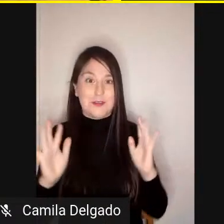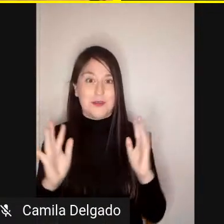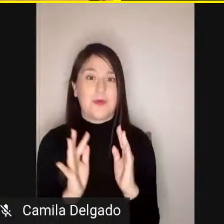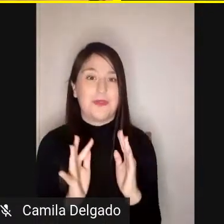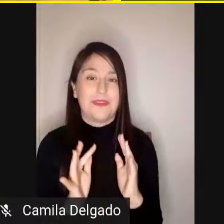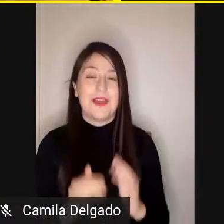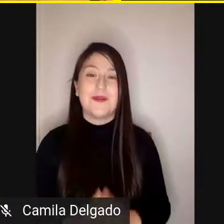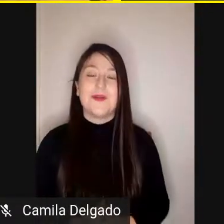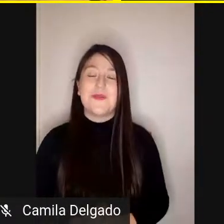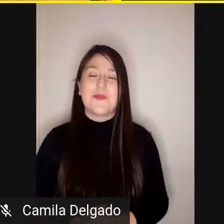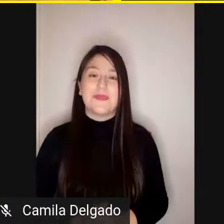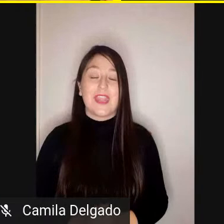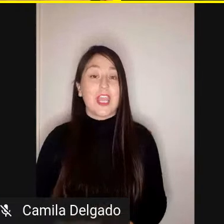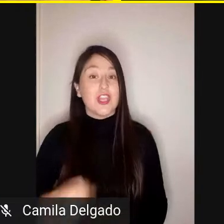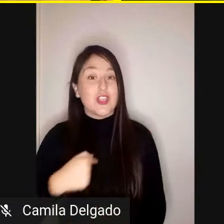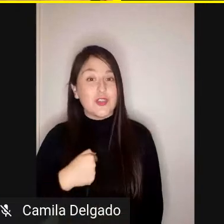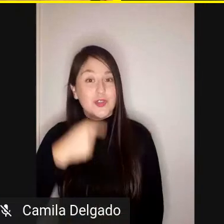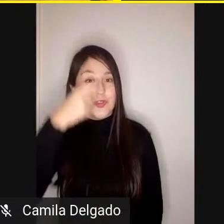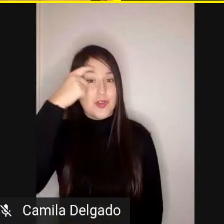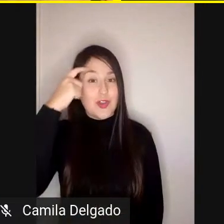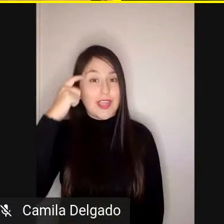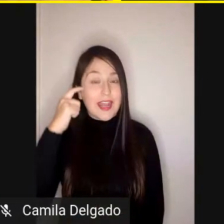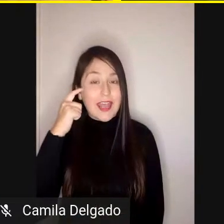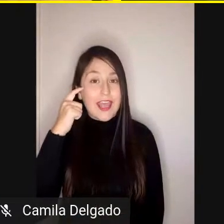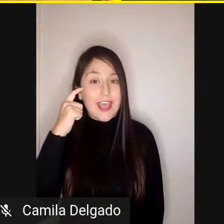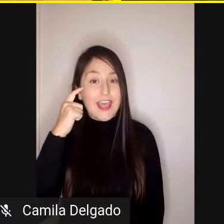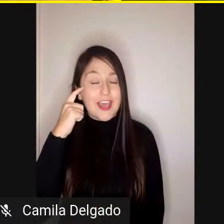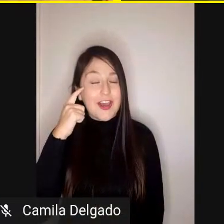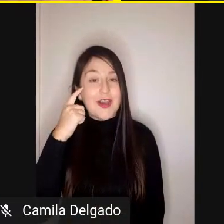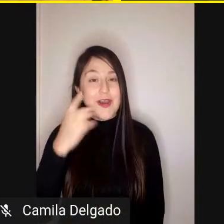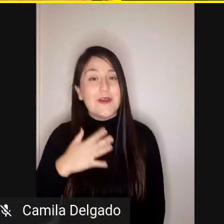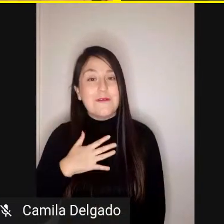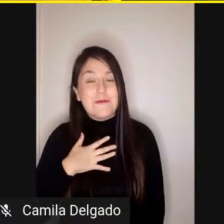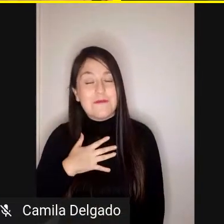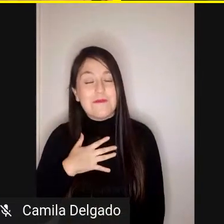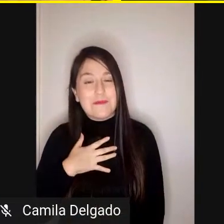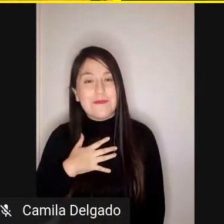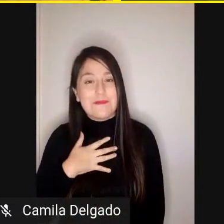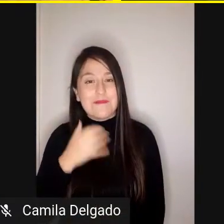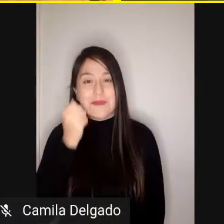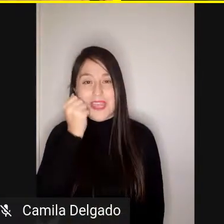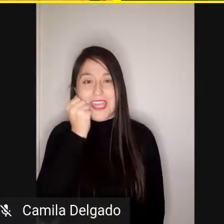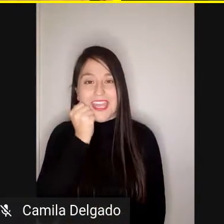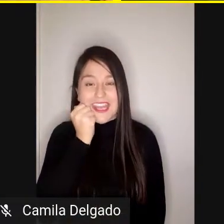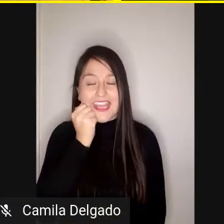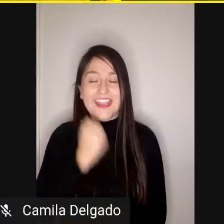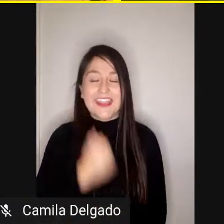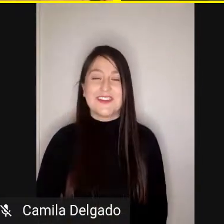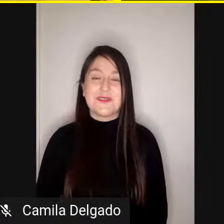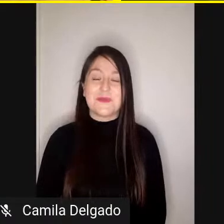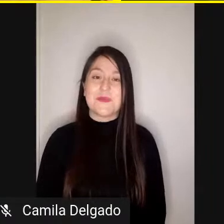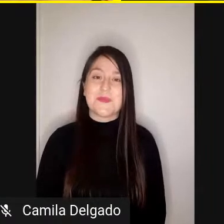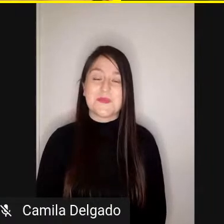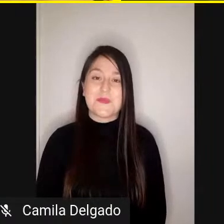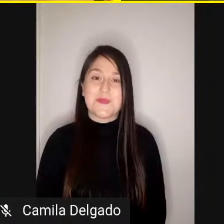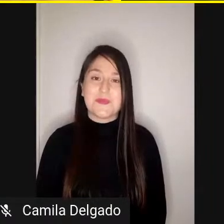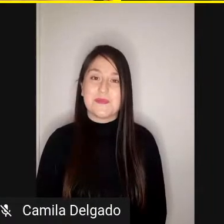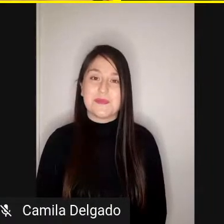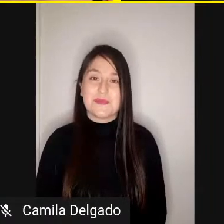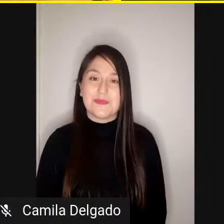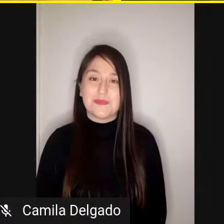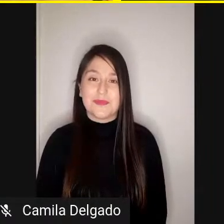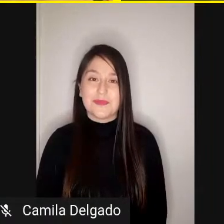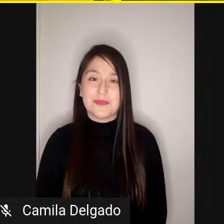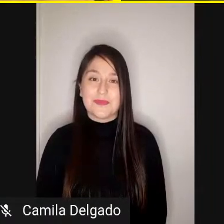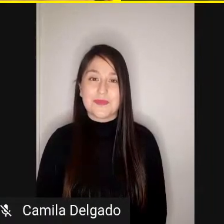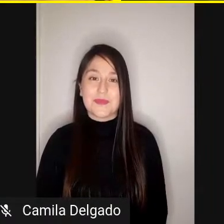Yo creo, mis queridos contertulios, que Las cosas